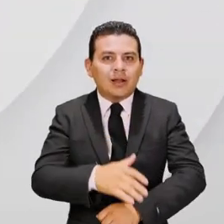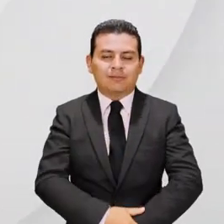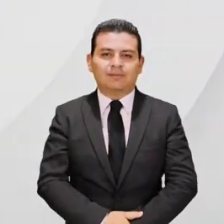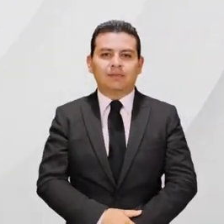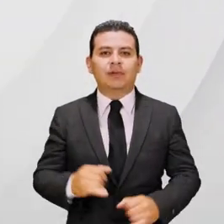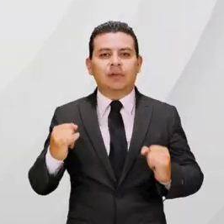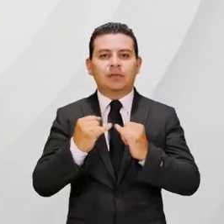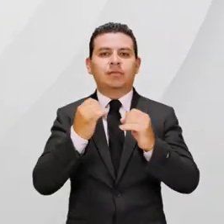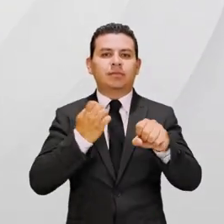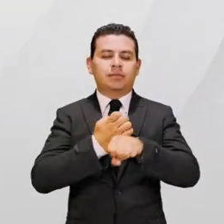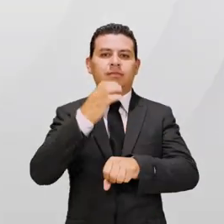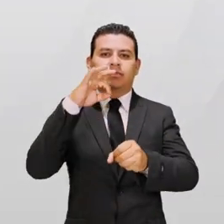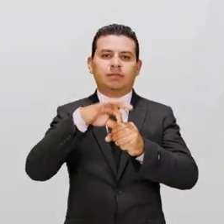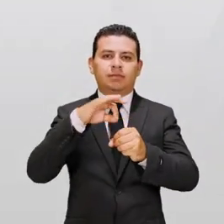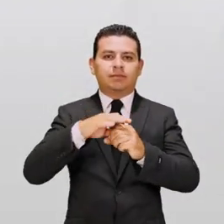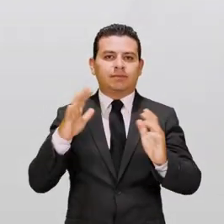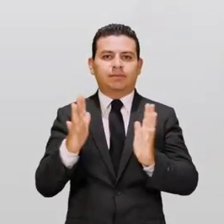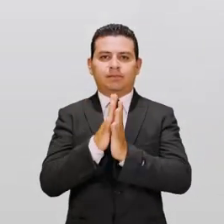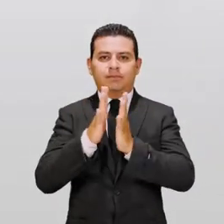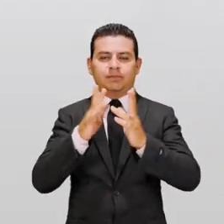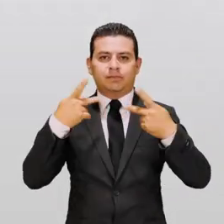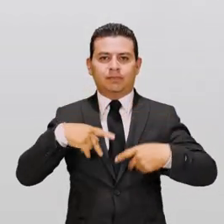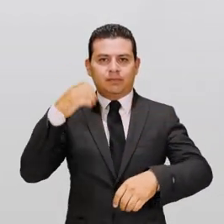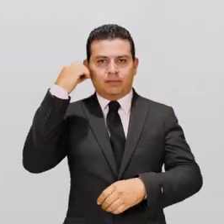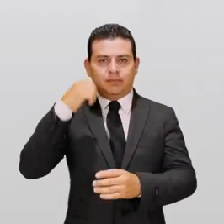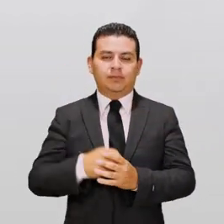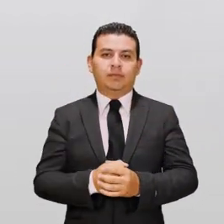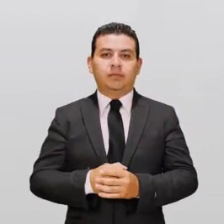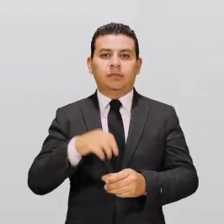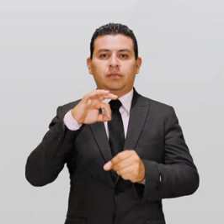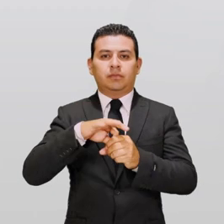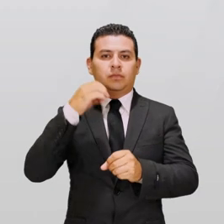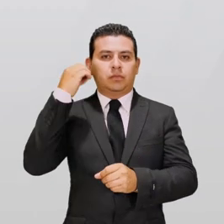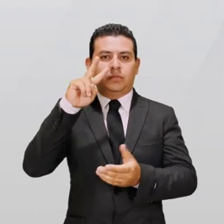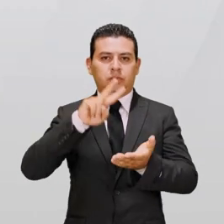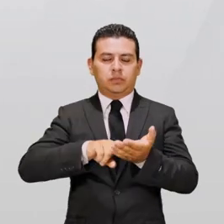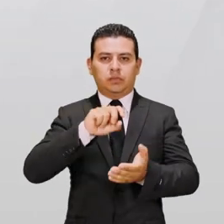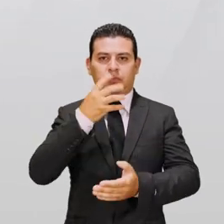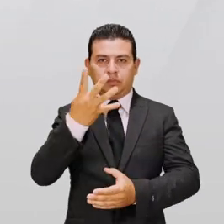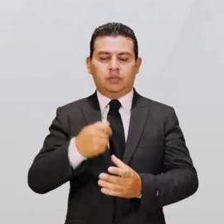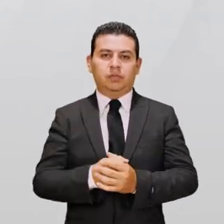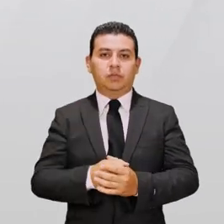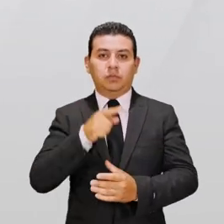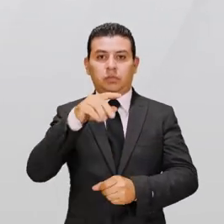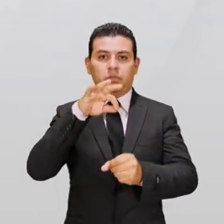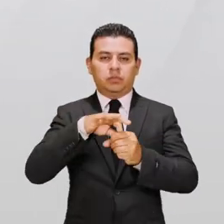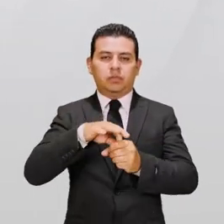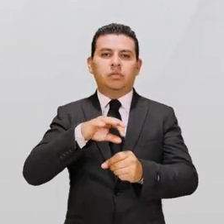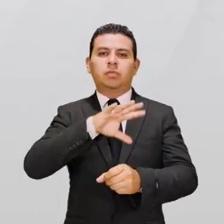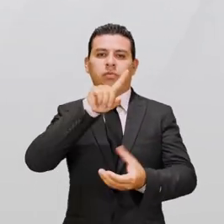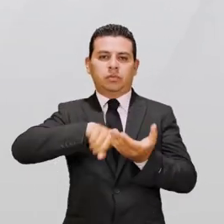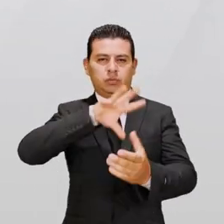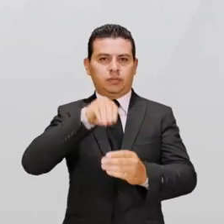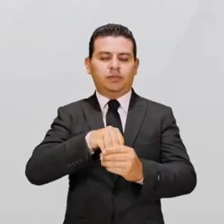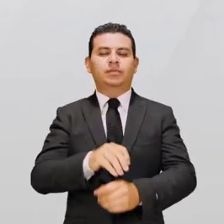cuniucun. Instituto Estatal Electoral y de Participación Ciudadana de Oaxaca. Elecciones Oaxaca 2024. Tu voto lo puede todo.